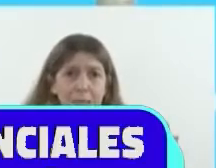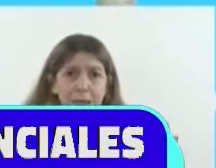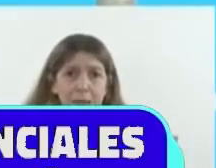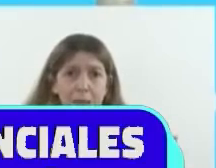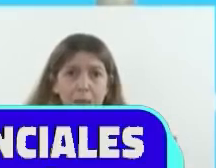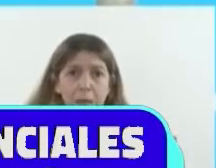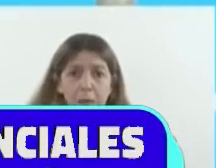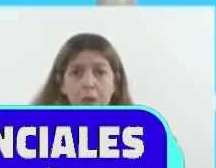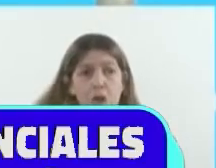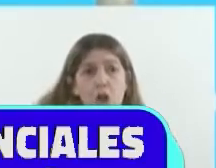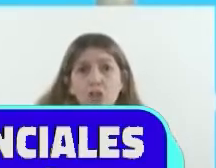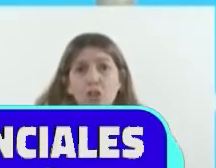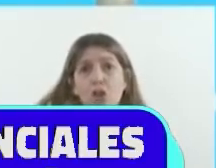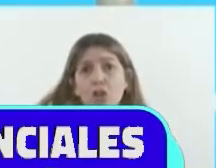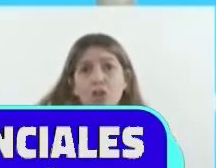Ninguno de nosotros quisiera